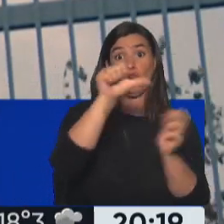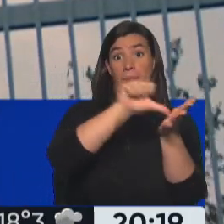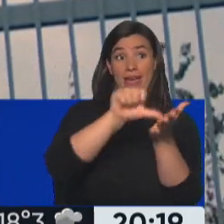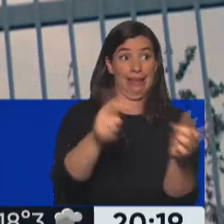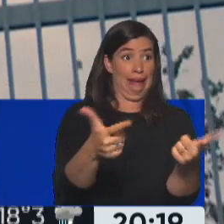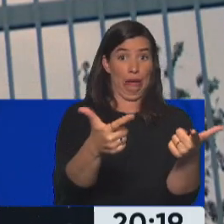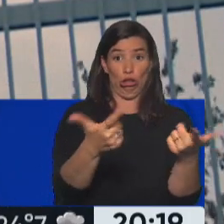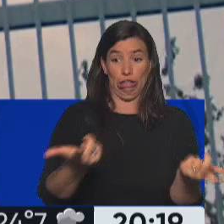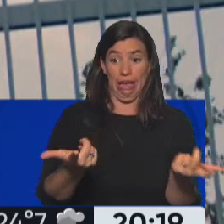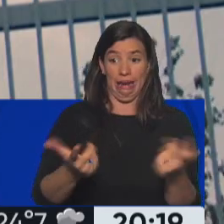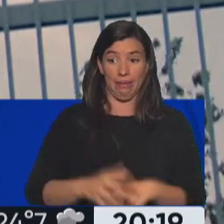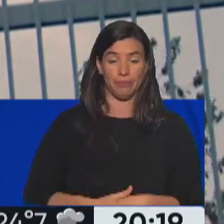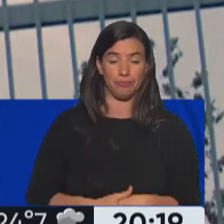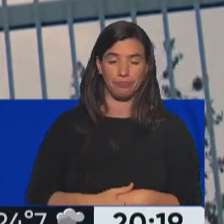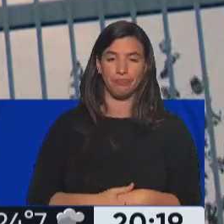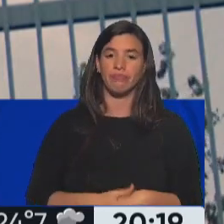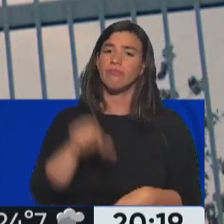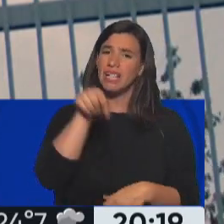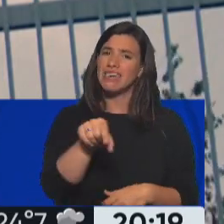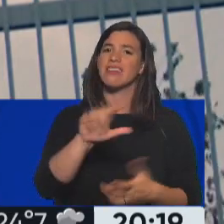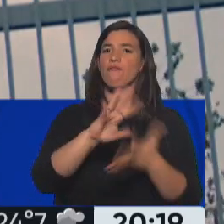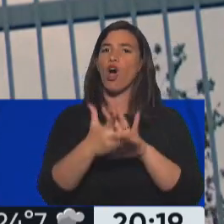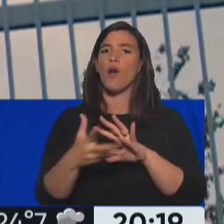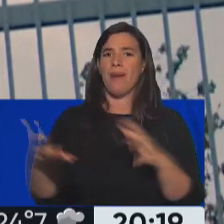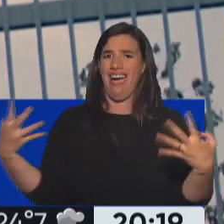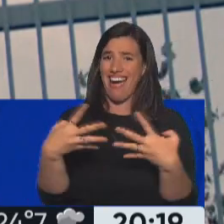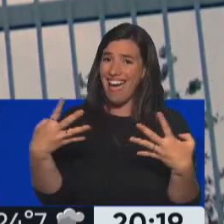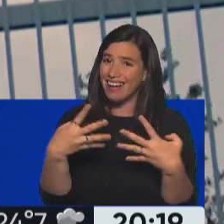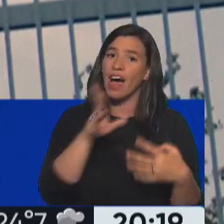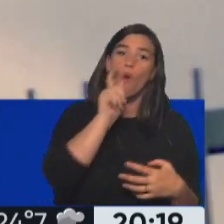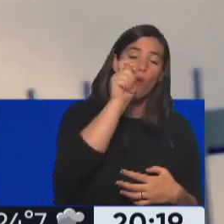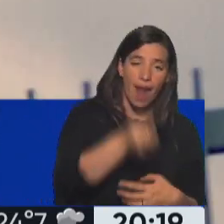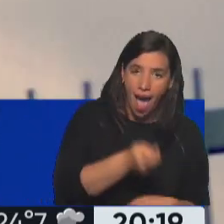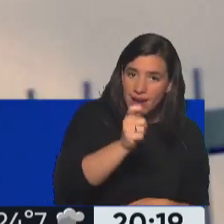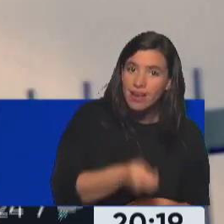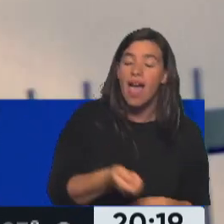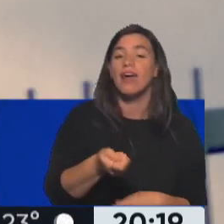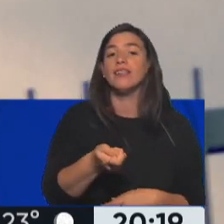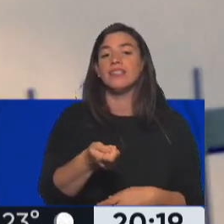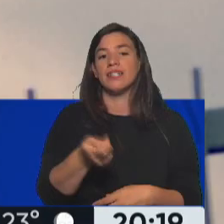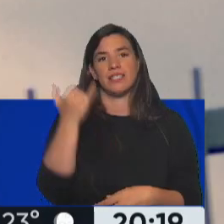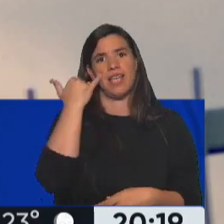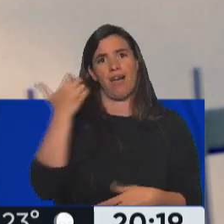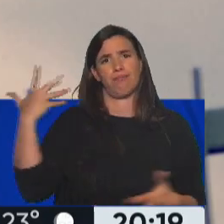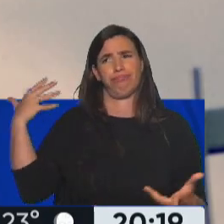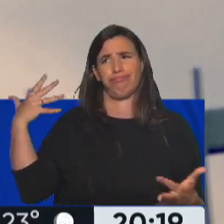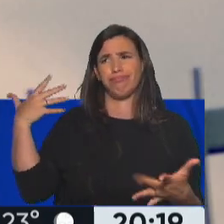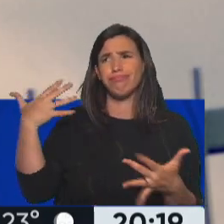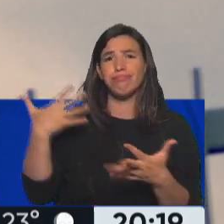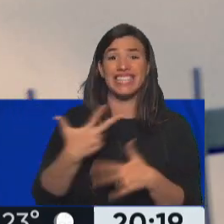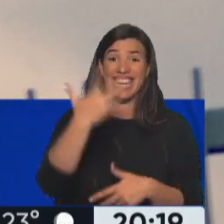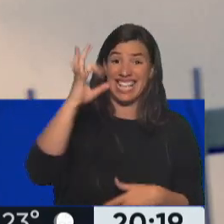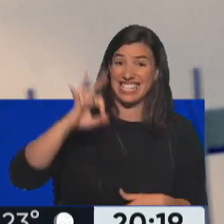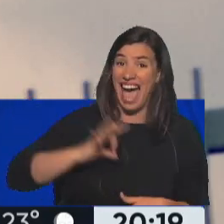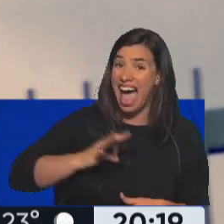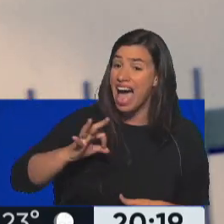se da en el marco de la guerra en Ucrania, que desde que comenzó, ya va a ser en un par de meses más, 3 años,